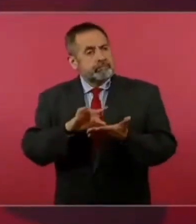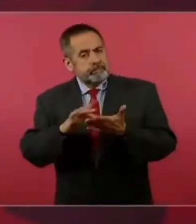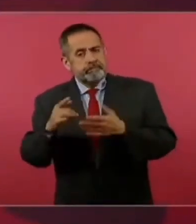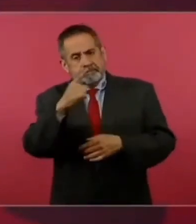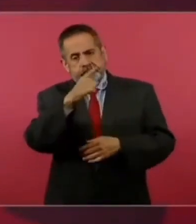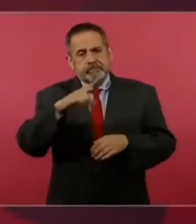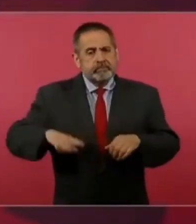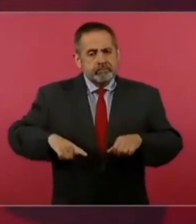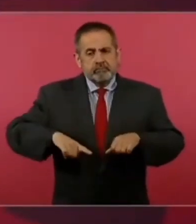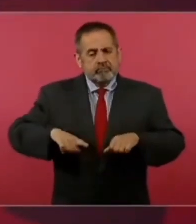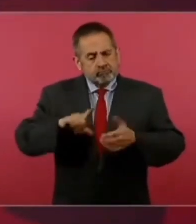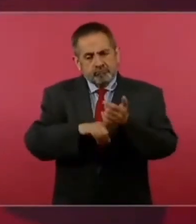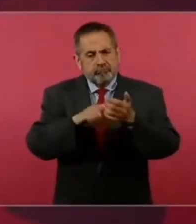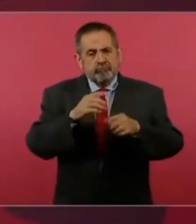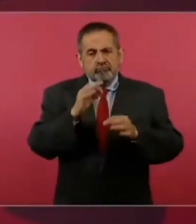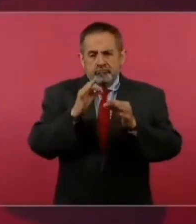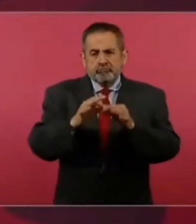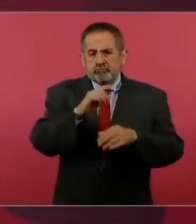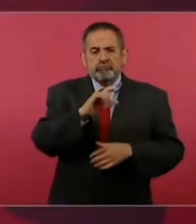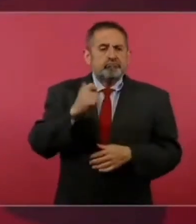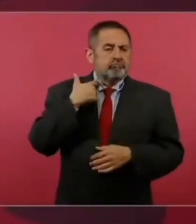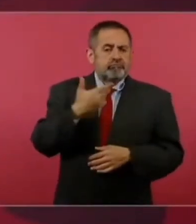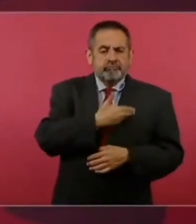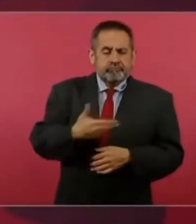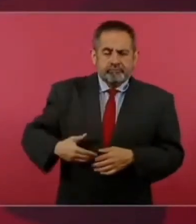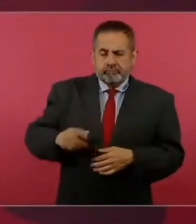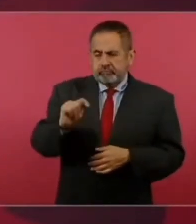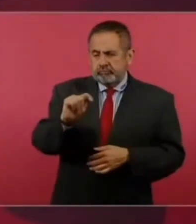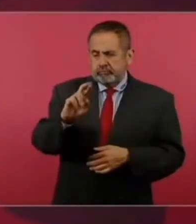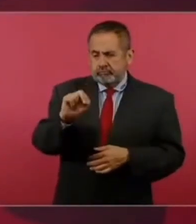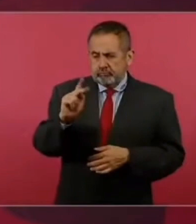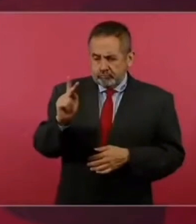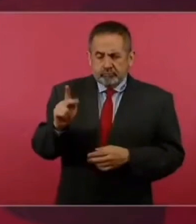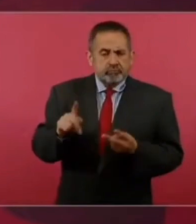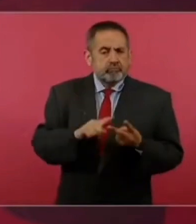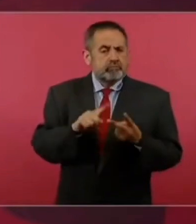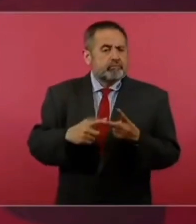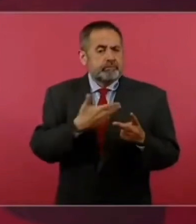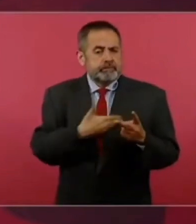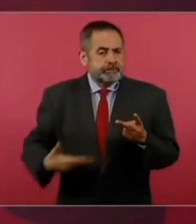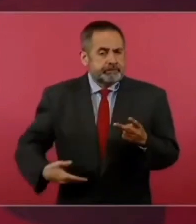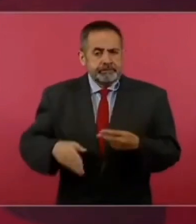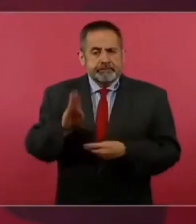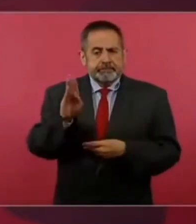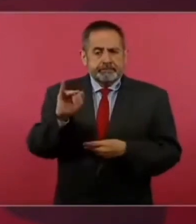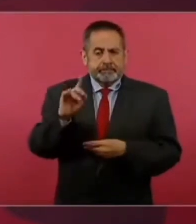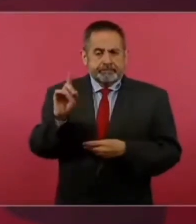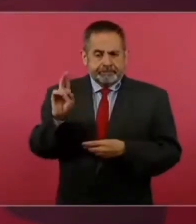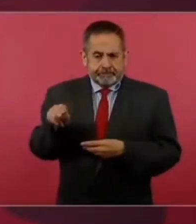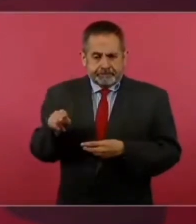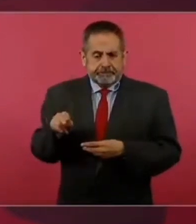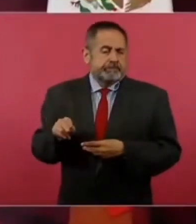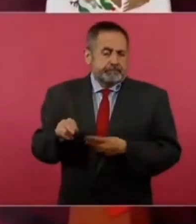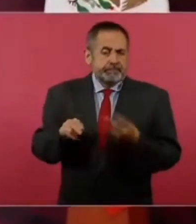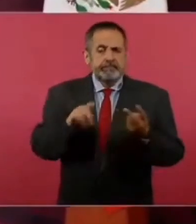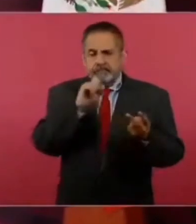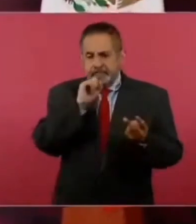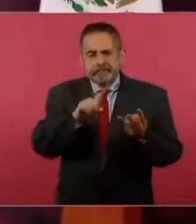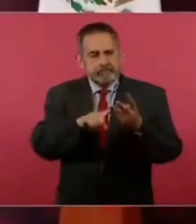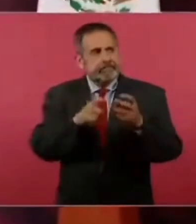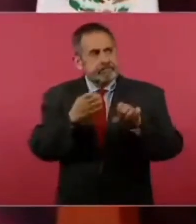tanto el expresidente Trump como ahora del presidente baile y también a los gobiernos